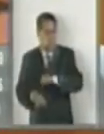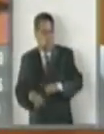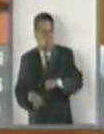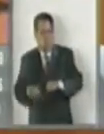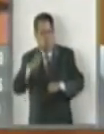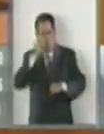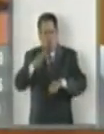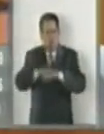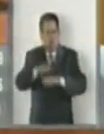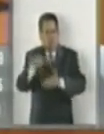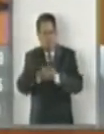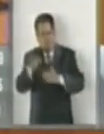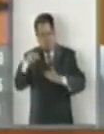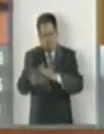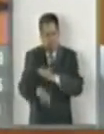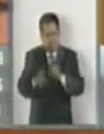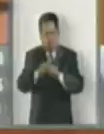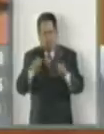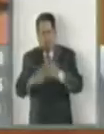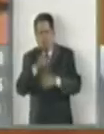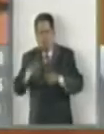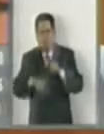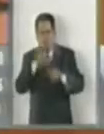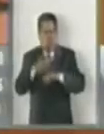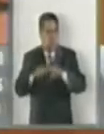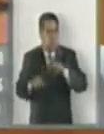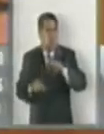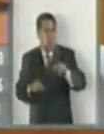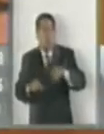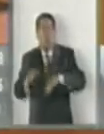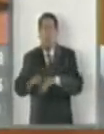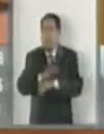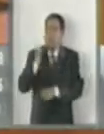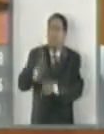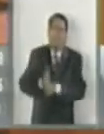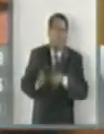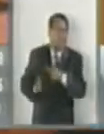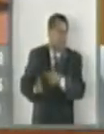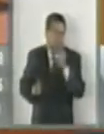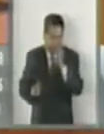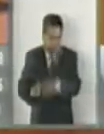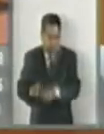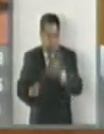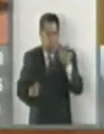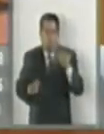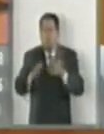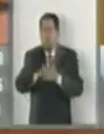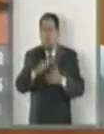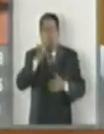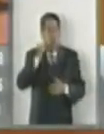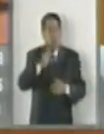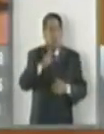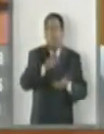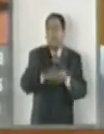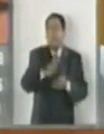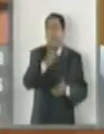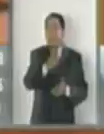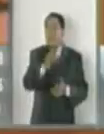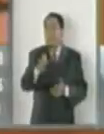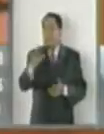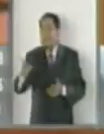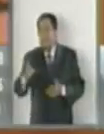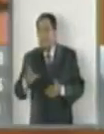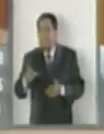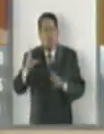a fondo en un Sistema Nacional Anticorrupción y donde se le ha regateado a iniciativas como la Ley 3 de 3, todos